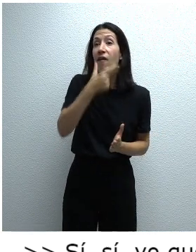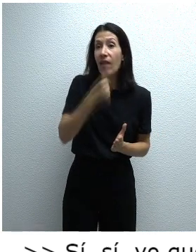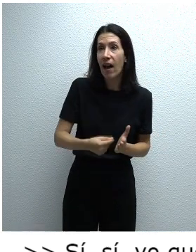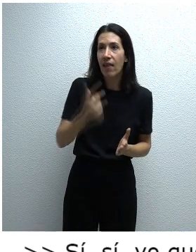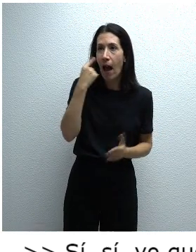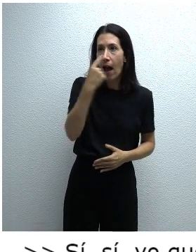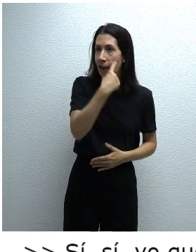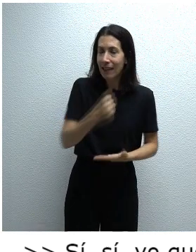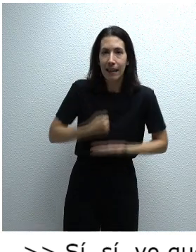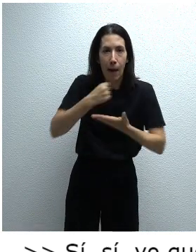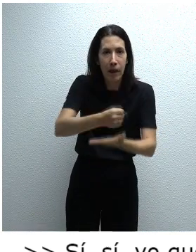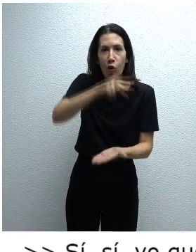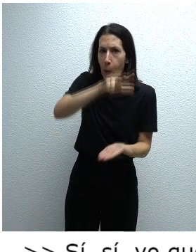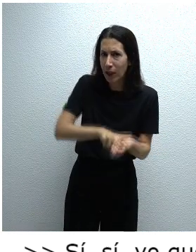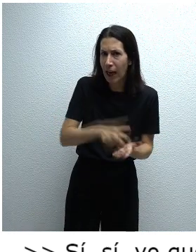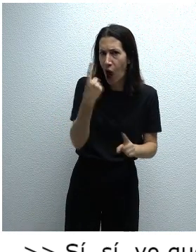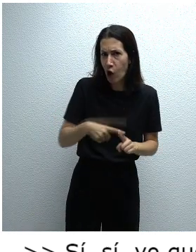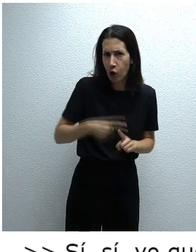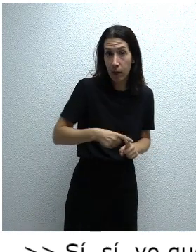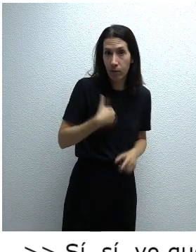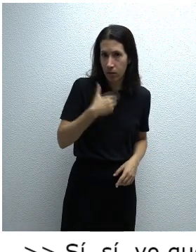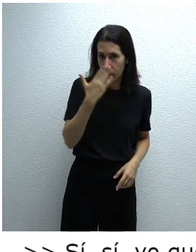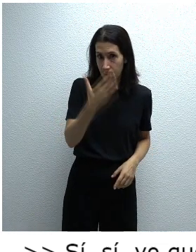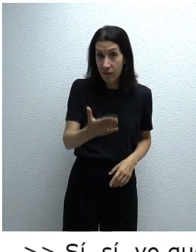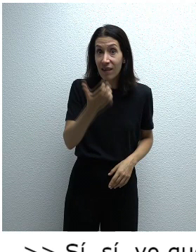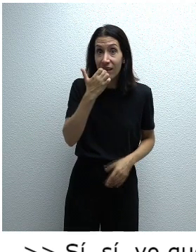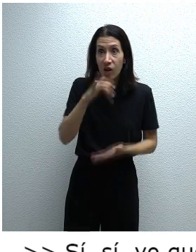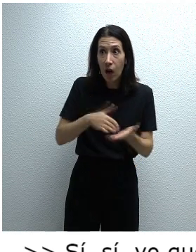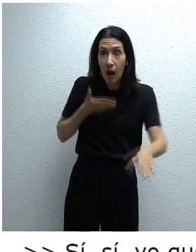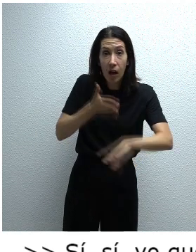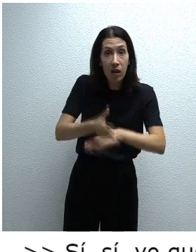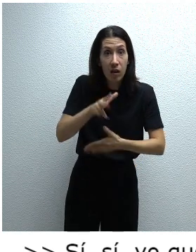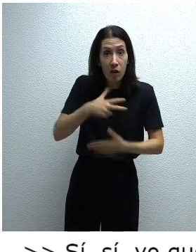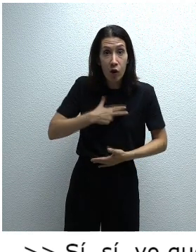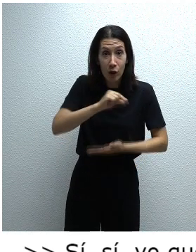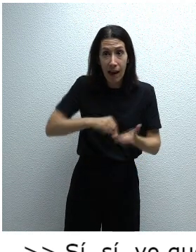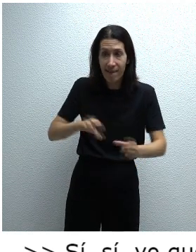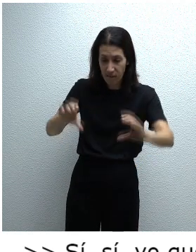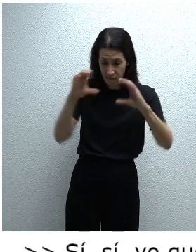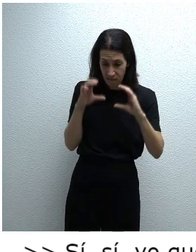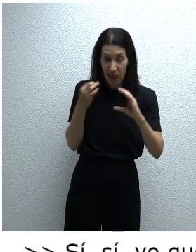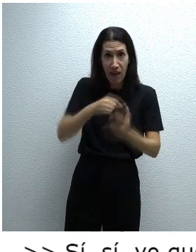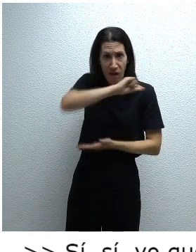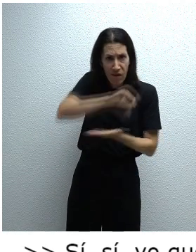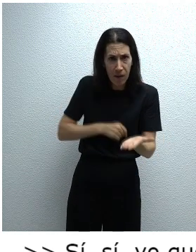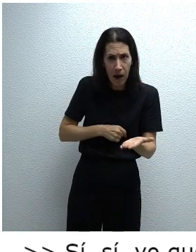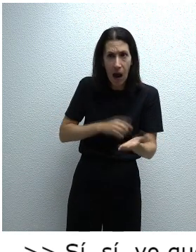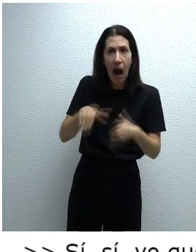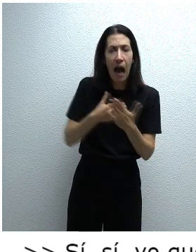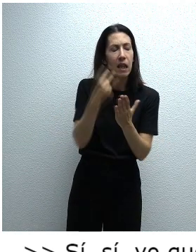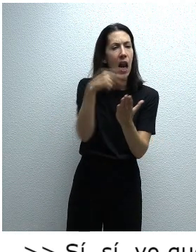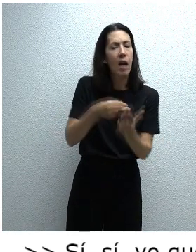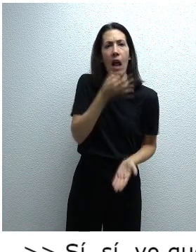la hipoteca, es decir, que porque la verdad, sinceramente, cuando uno va a la notaría se encuentra ahí un tocho que hay que firmar, que te lo lee el